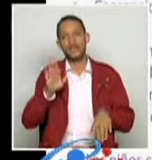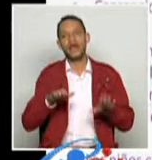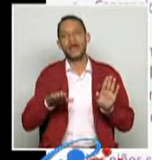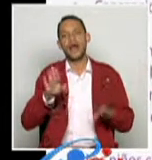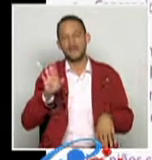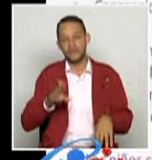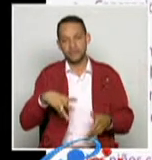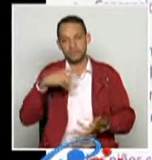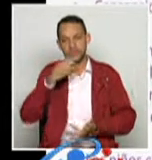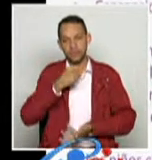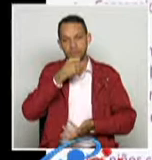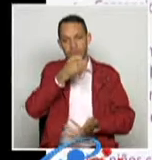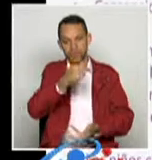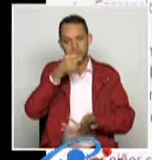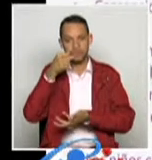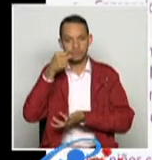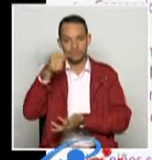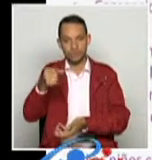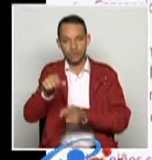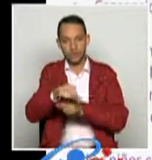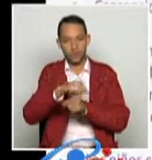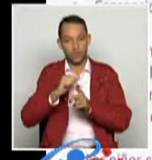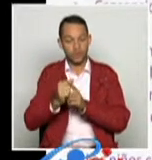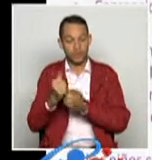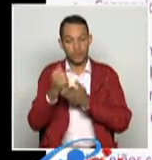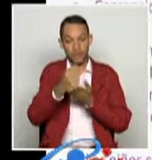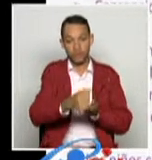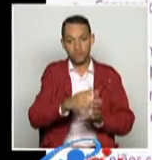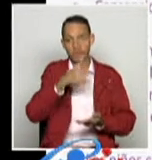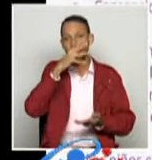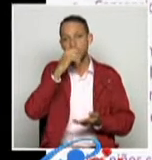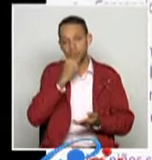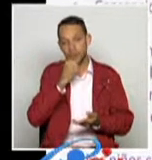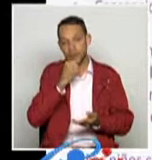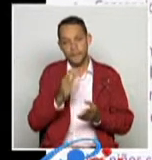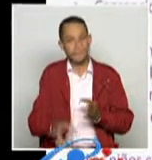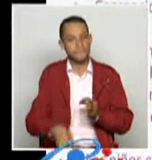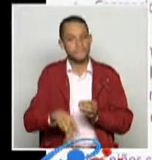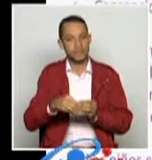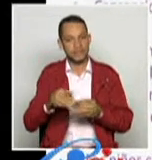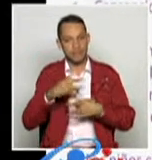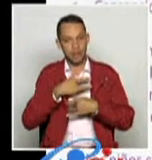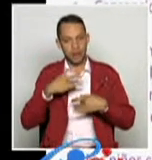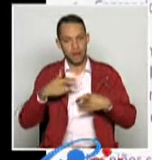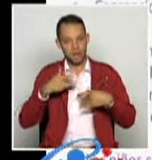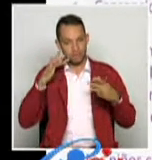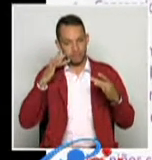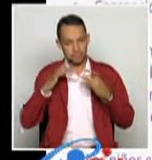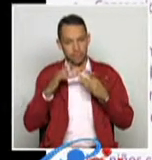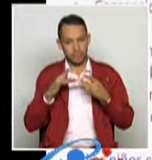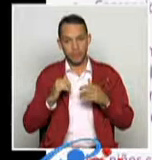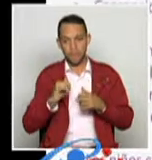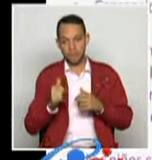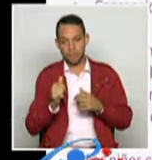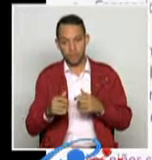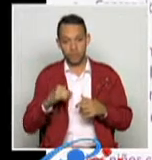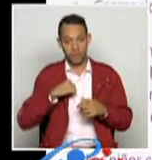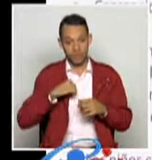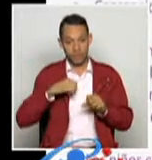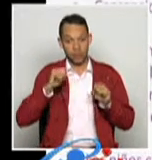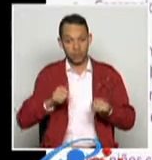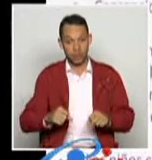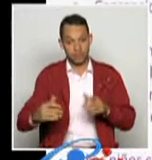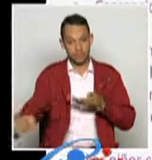no tienen recursos, no hay una seguridad social que los cubra o cuando hay una seguridad social que los cubre no tienen la posibilidad de ser